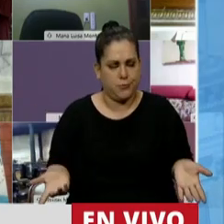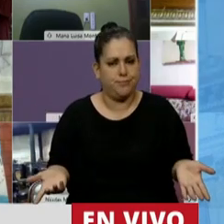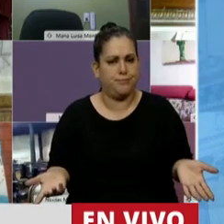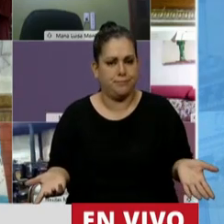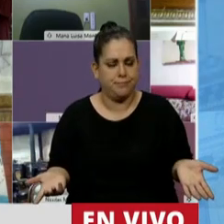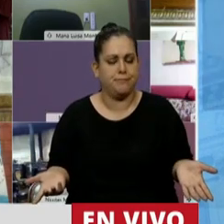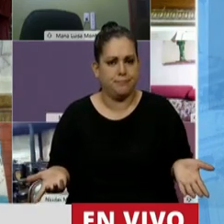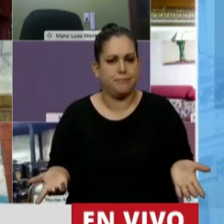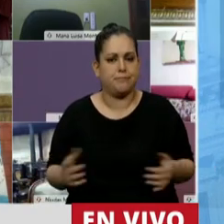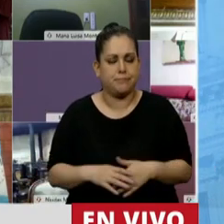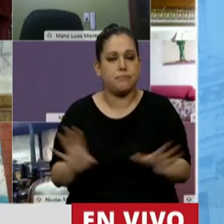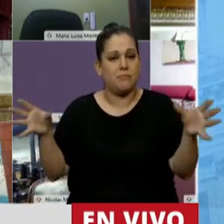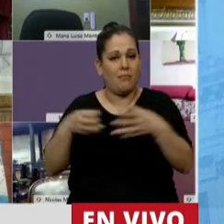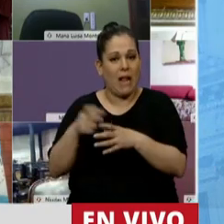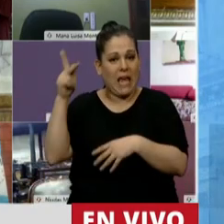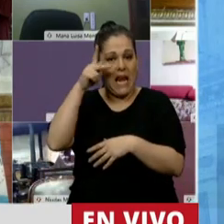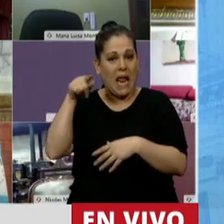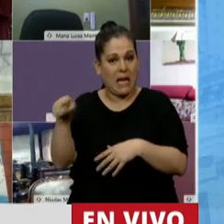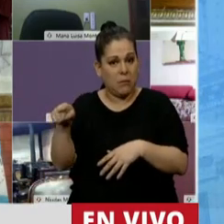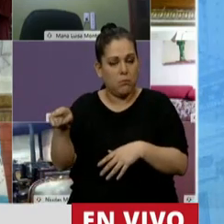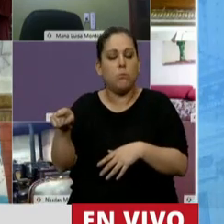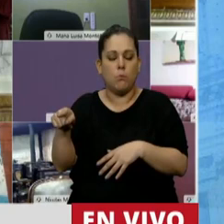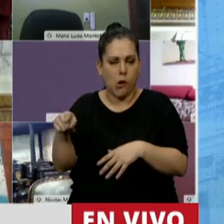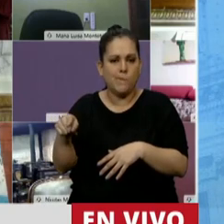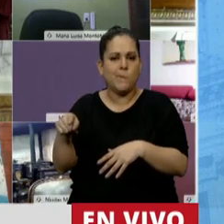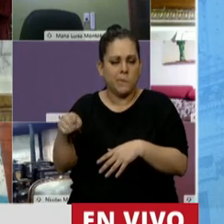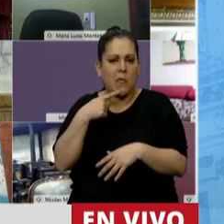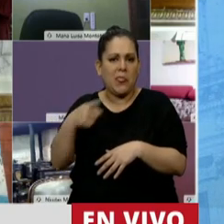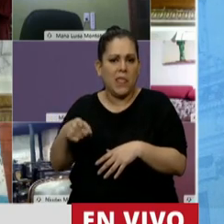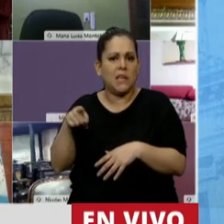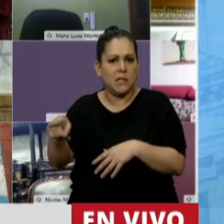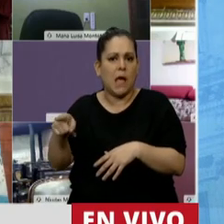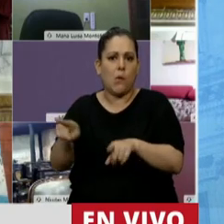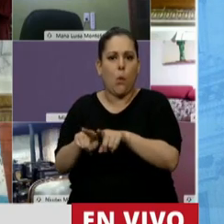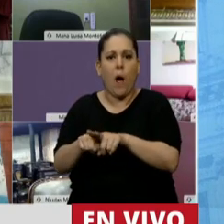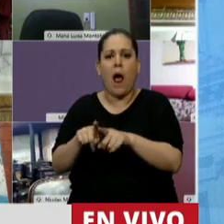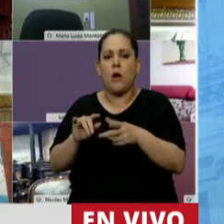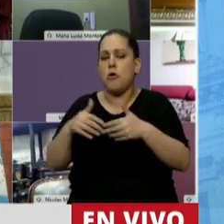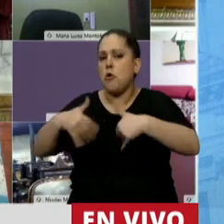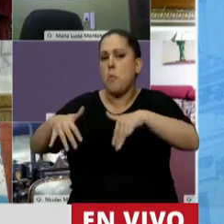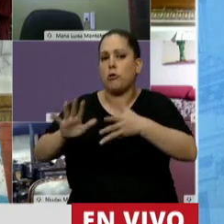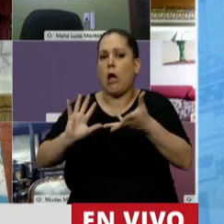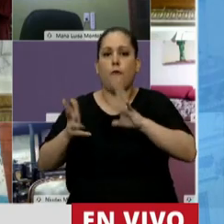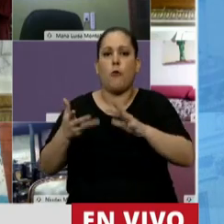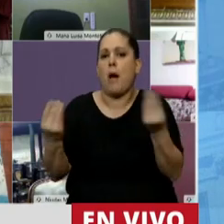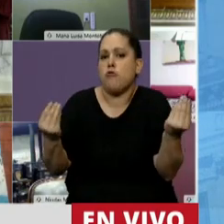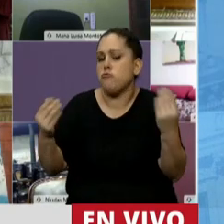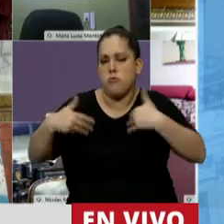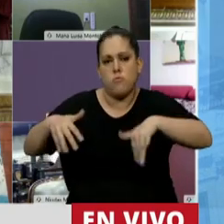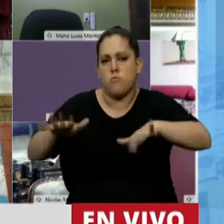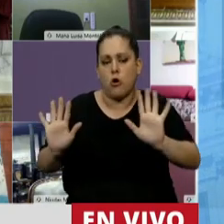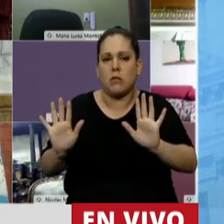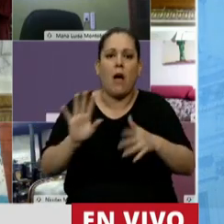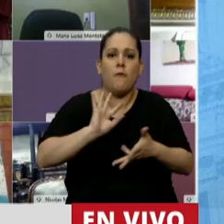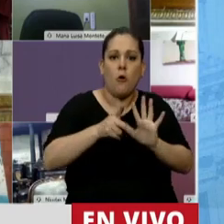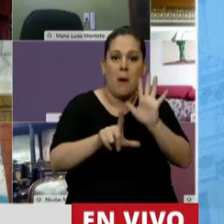lógica del kirchnerismo en la que no importa el hecho en sí, sino el relato del hecho. No importa el contenido práctico de una